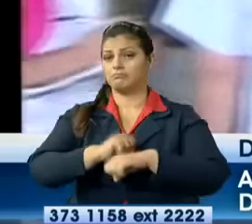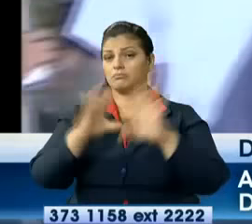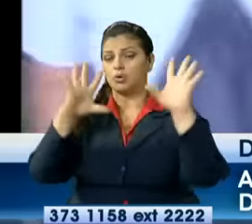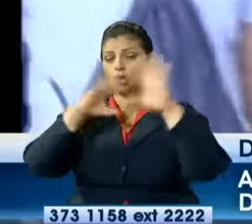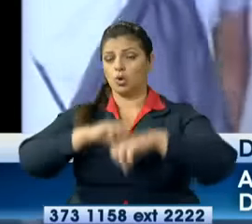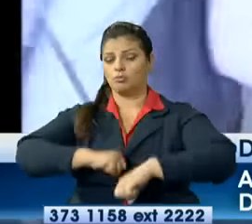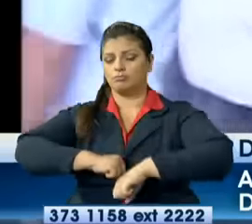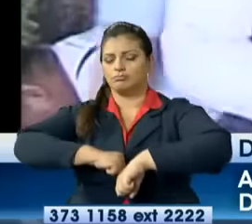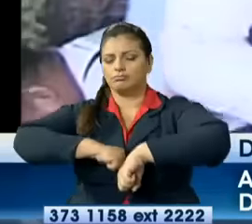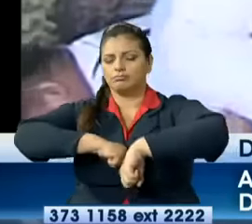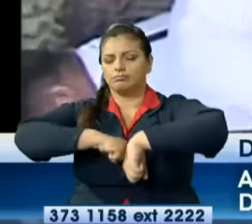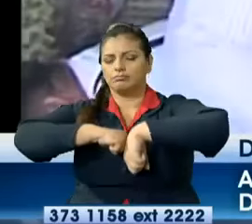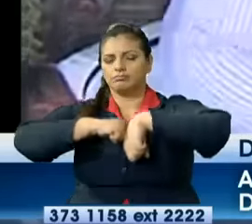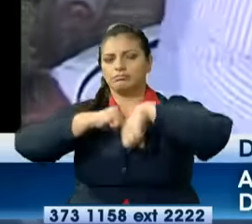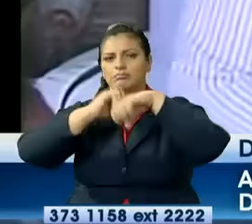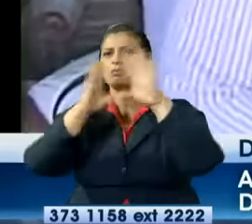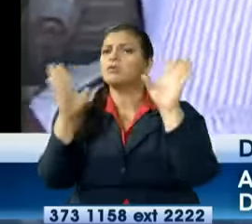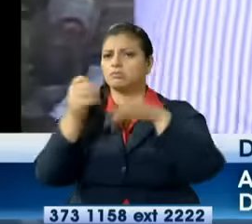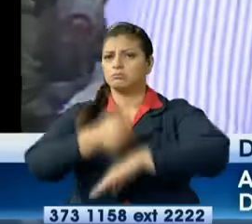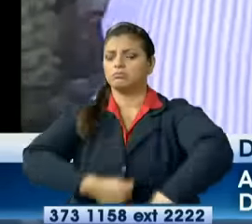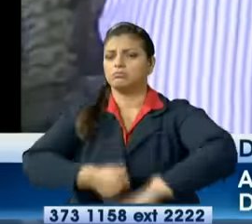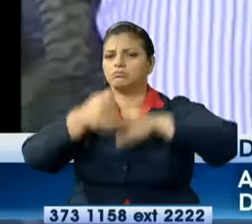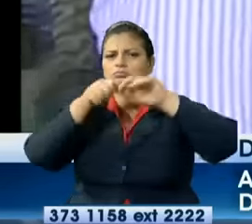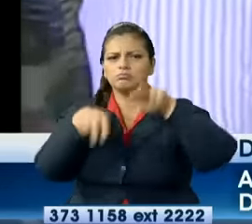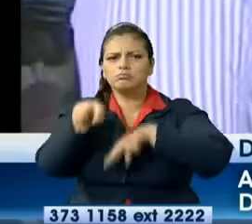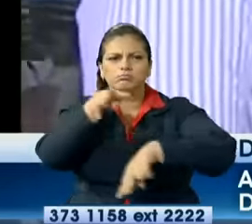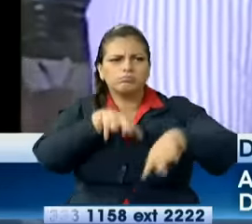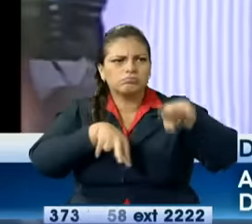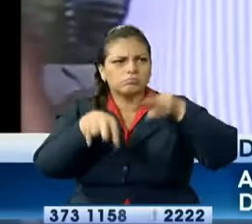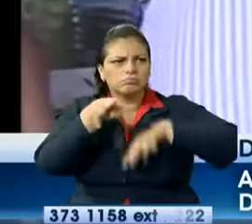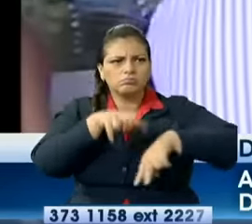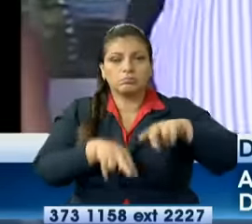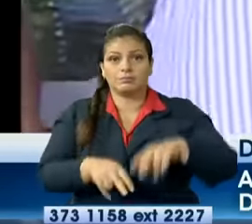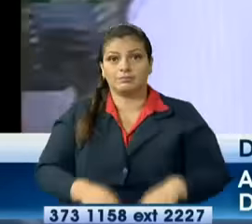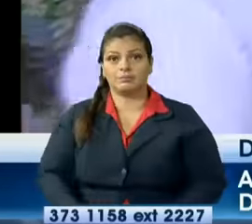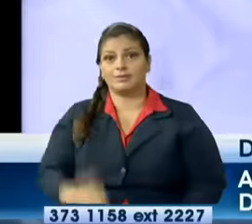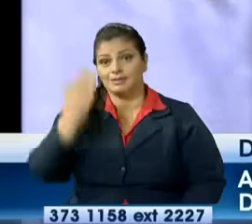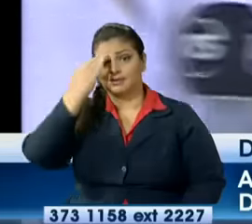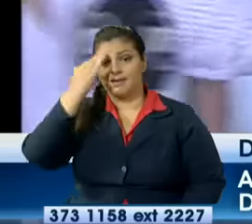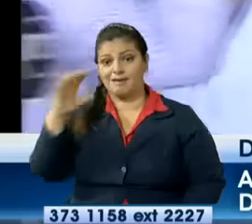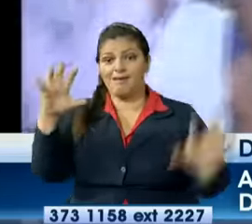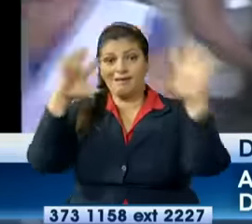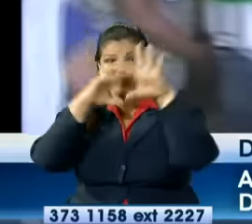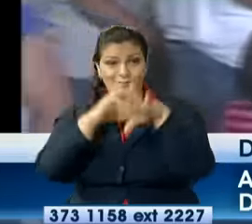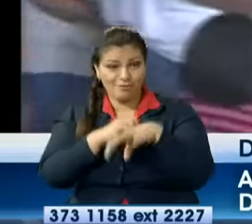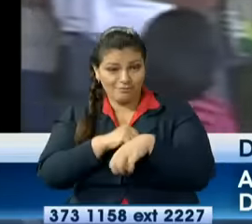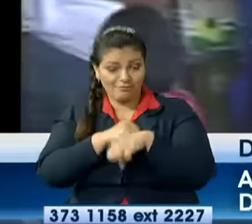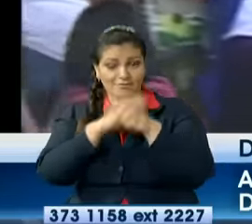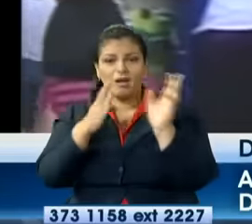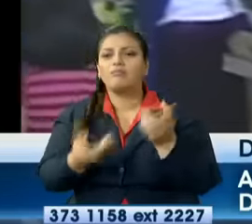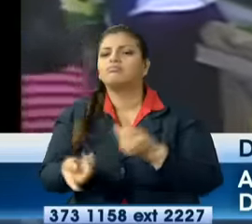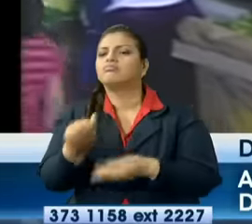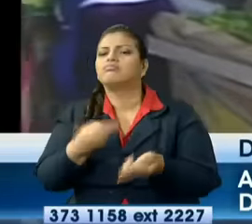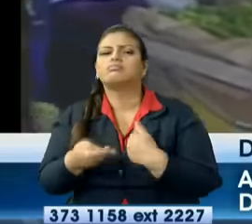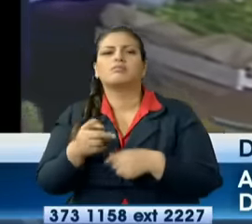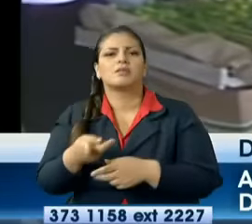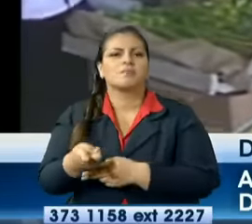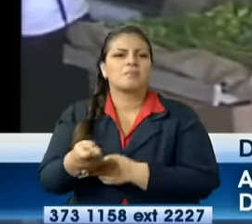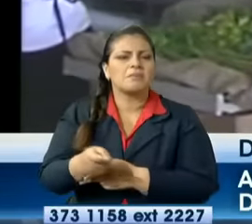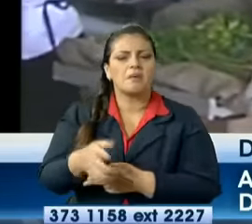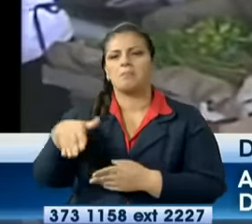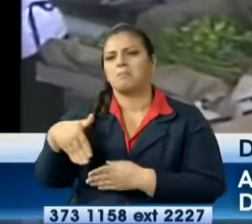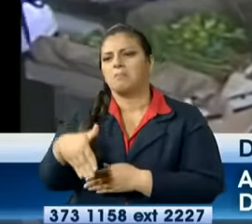Porque recordemos que los mariscos más frescos vienen en la madrugada. Entonces hay personas que, comerciantes de aquí que también atienden de